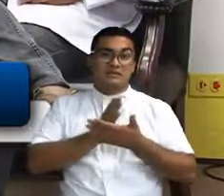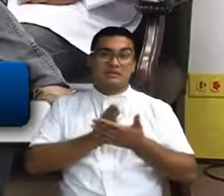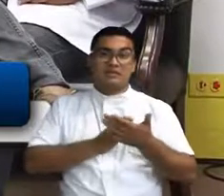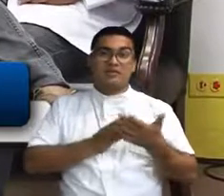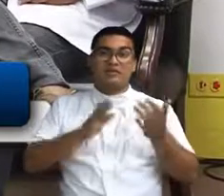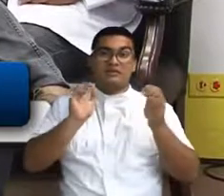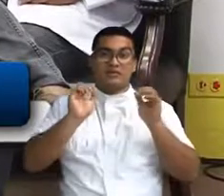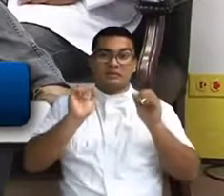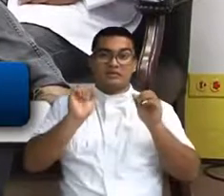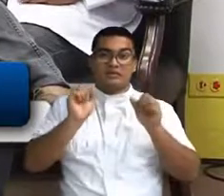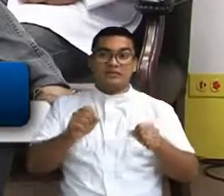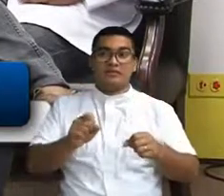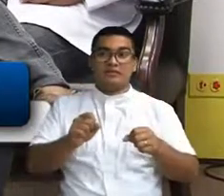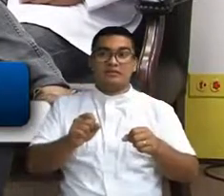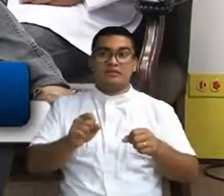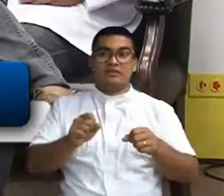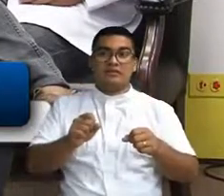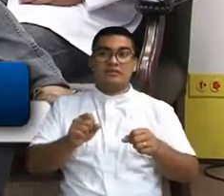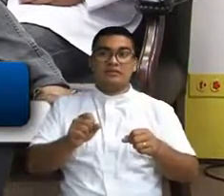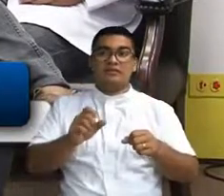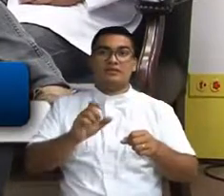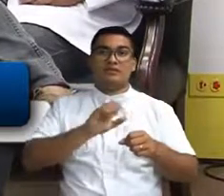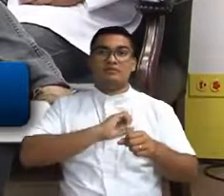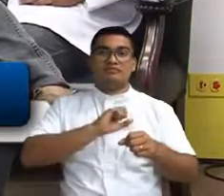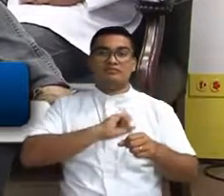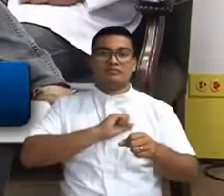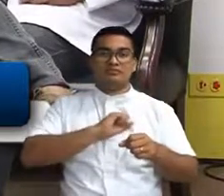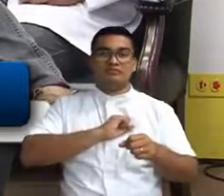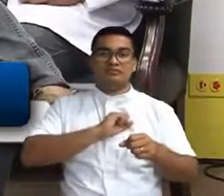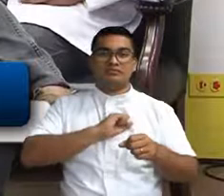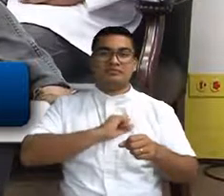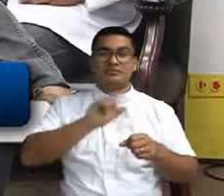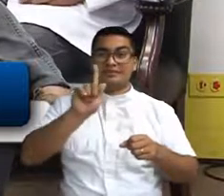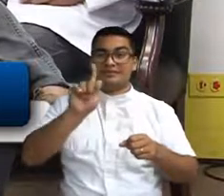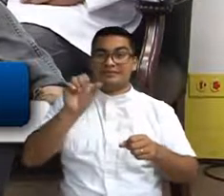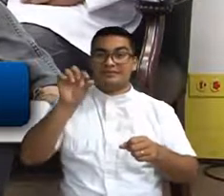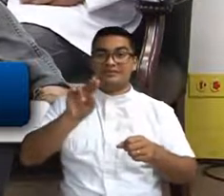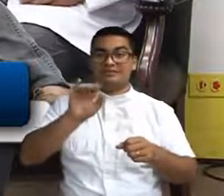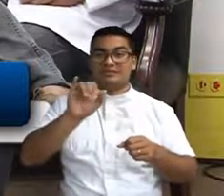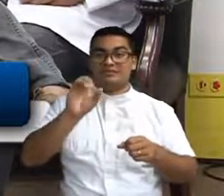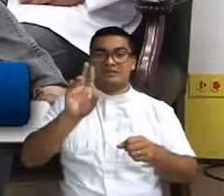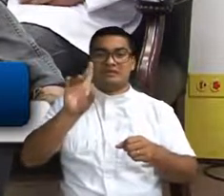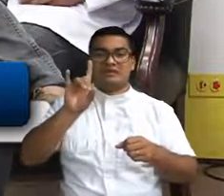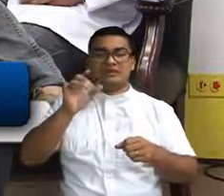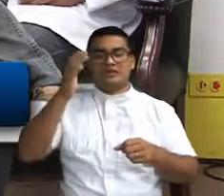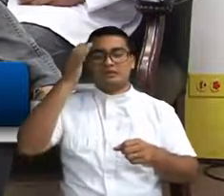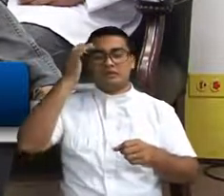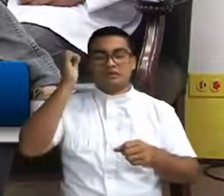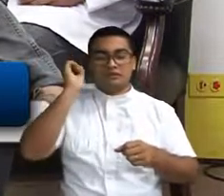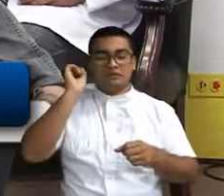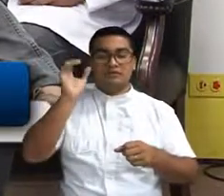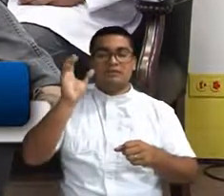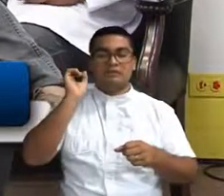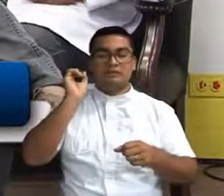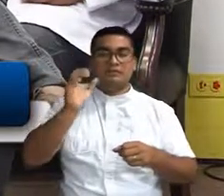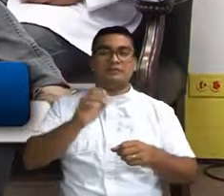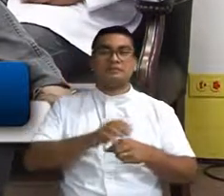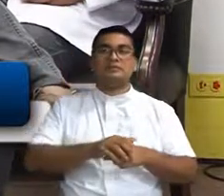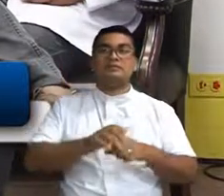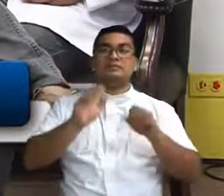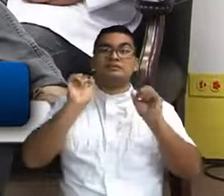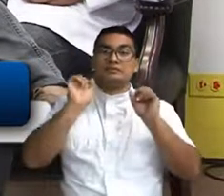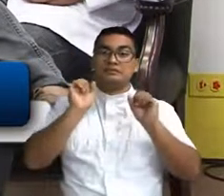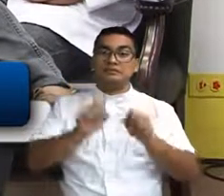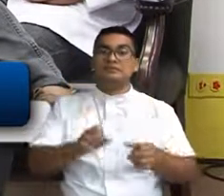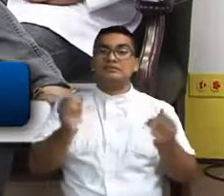a darse a conocer como taquicardia. También se puede presentar como dolores de cabeza. Puede ser que